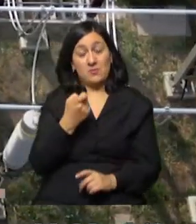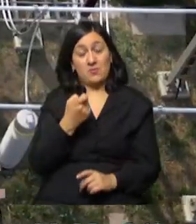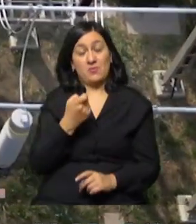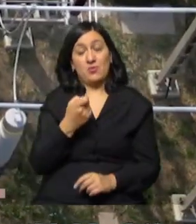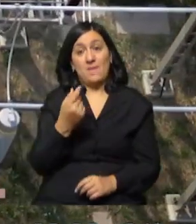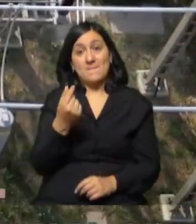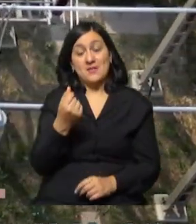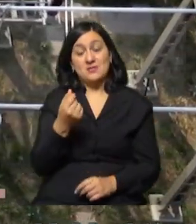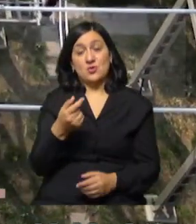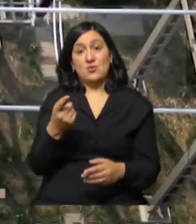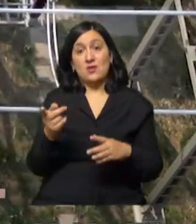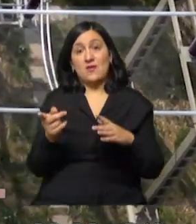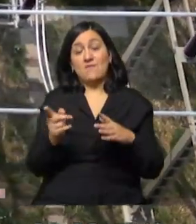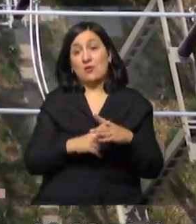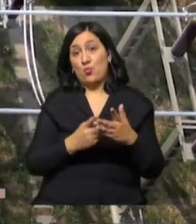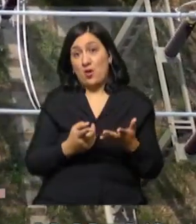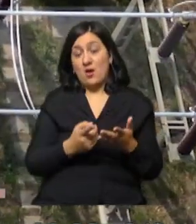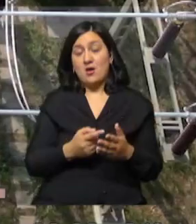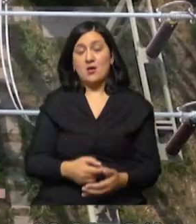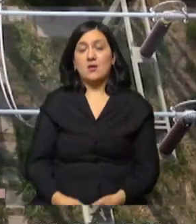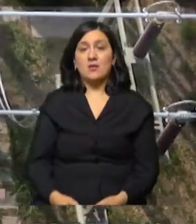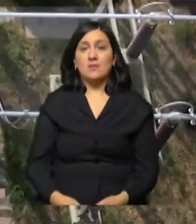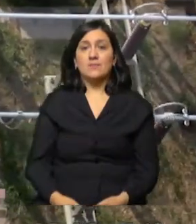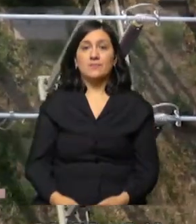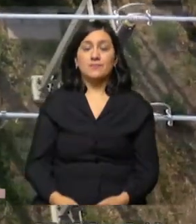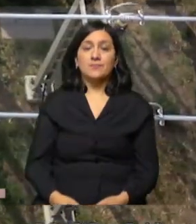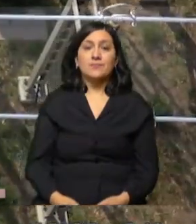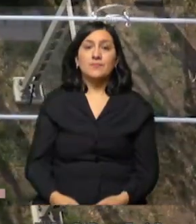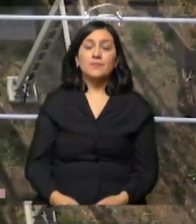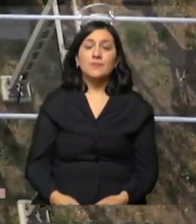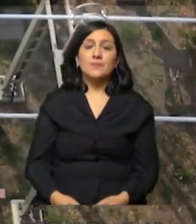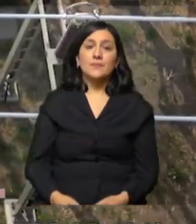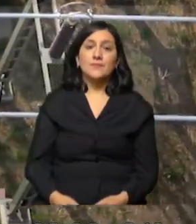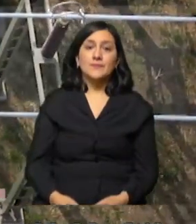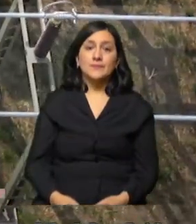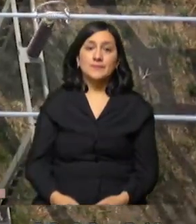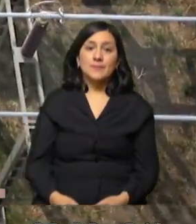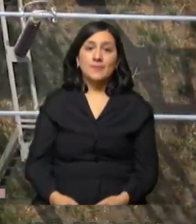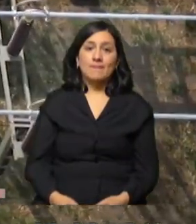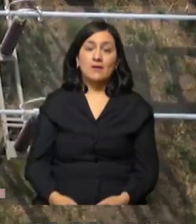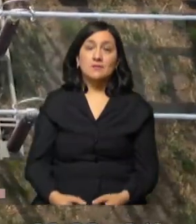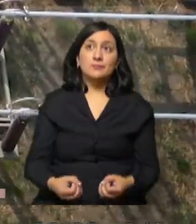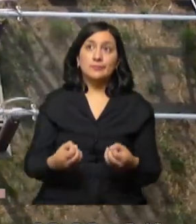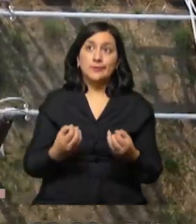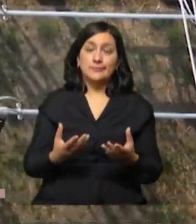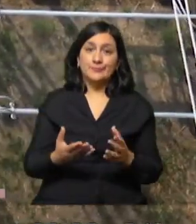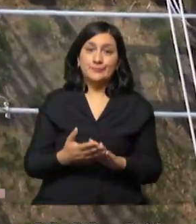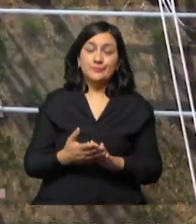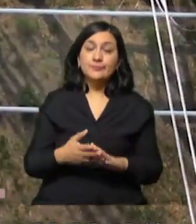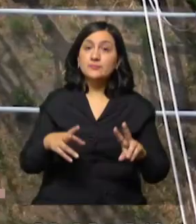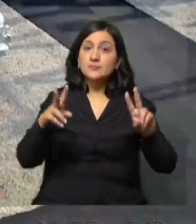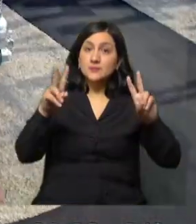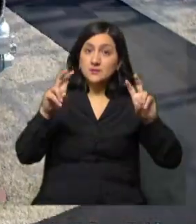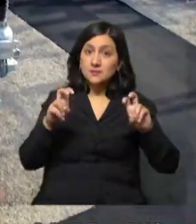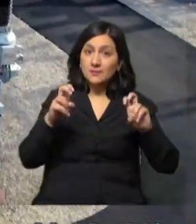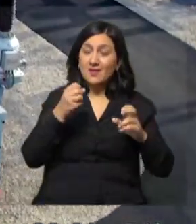meter. Hay condiciones para no seguir aumentando la tarifa residencial. Y bueno, el tema es que